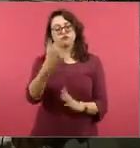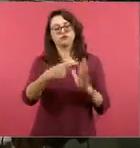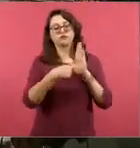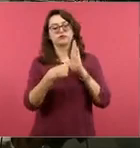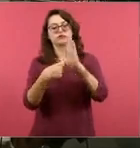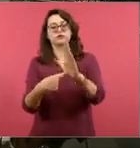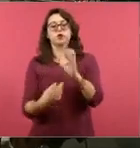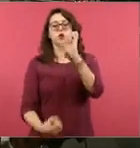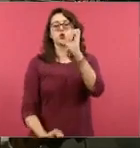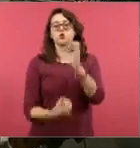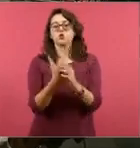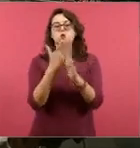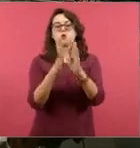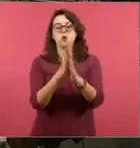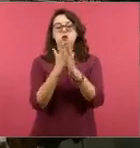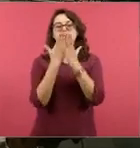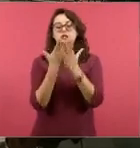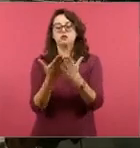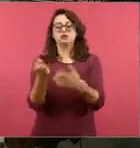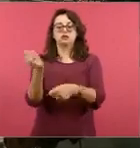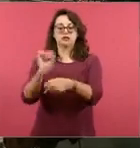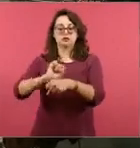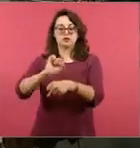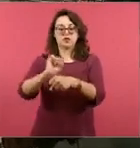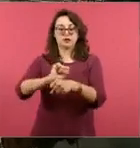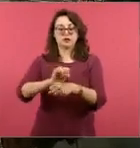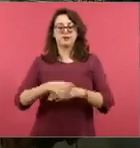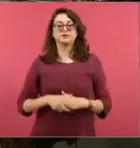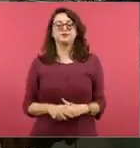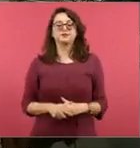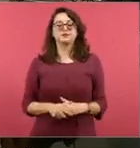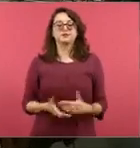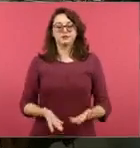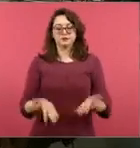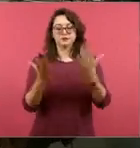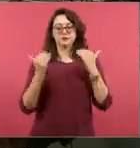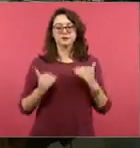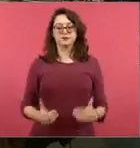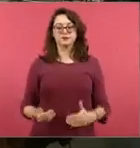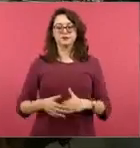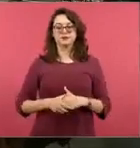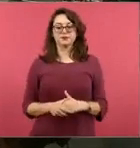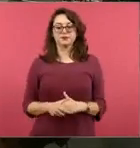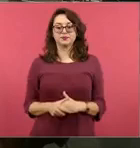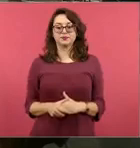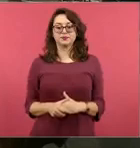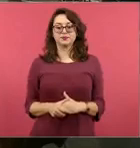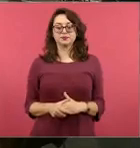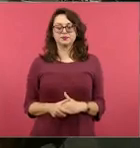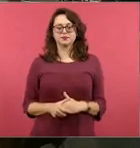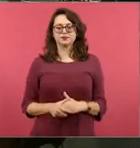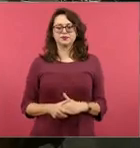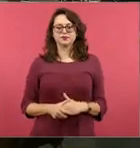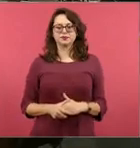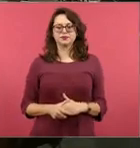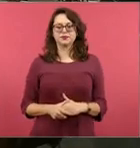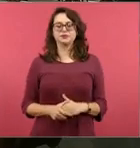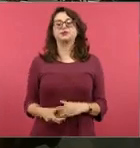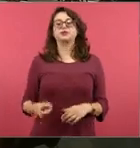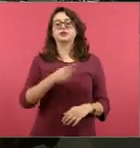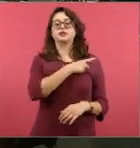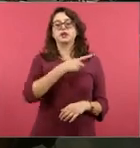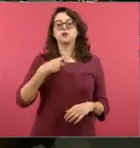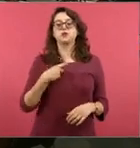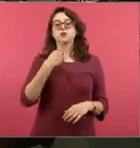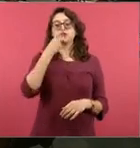de texto para educación secundaria. Adelante, por favor. Bueno, empezar a decir